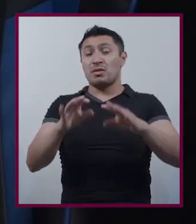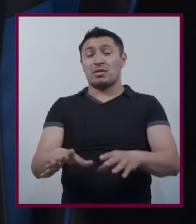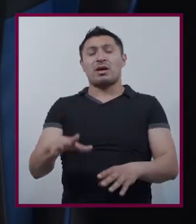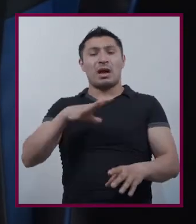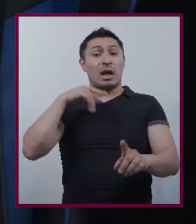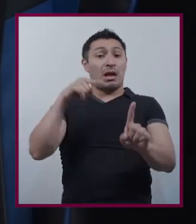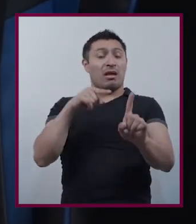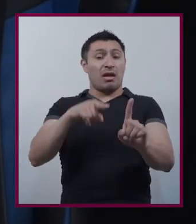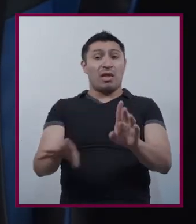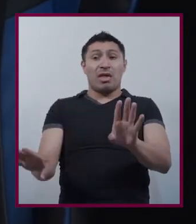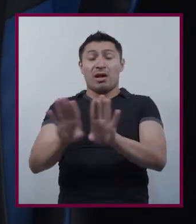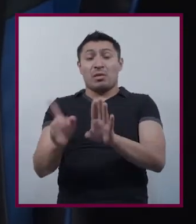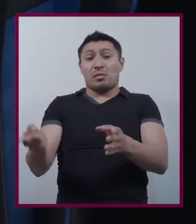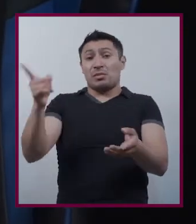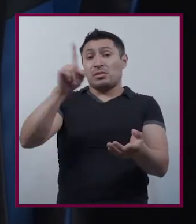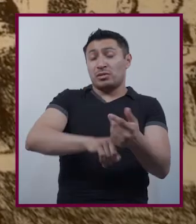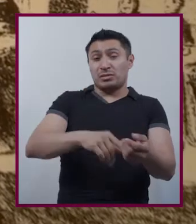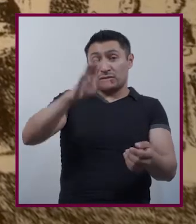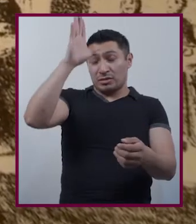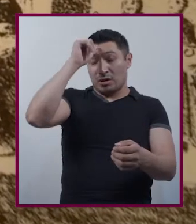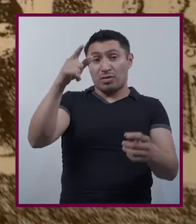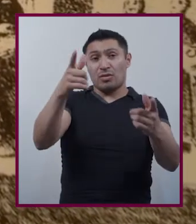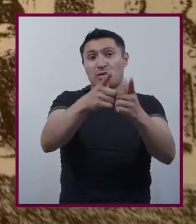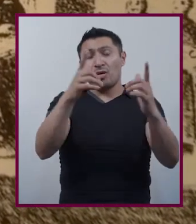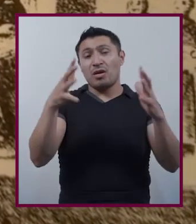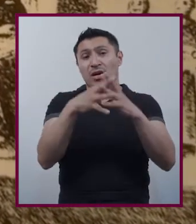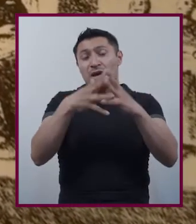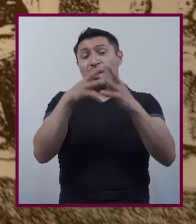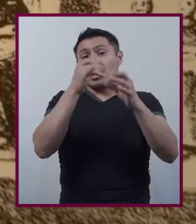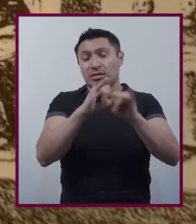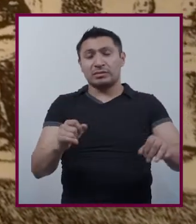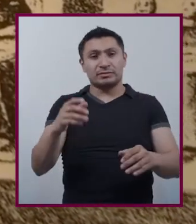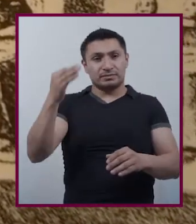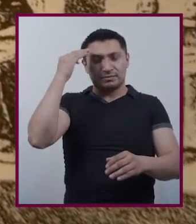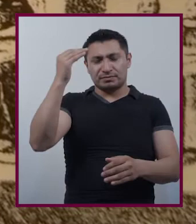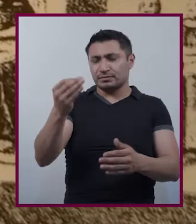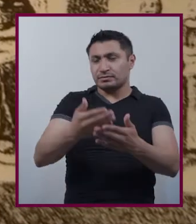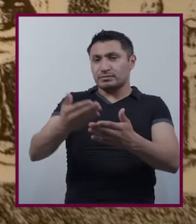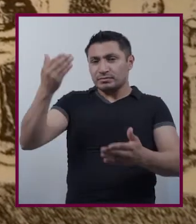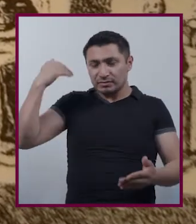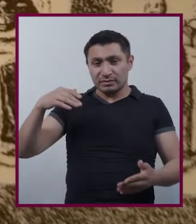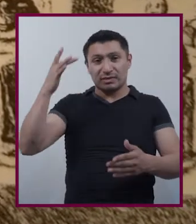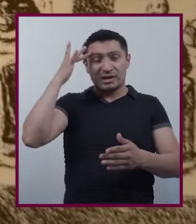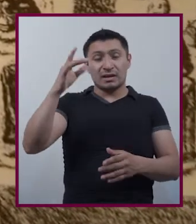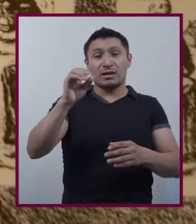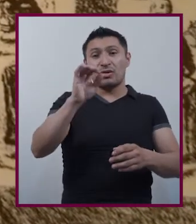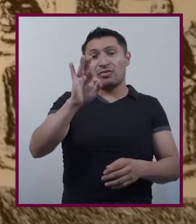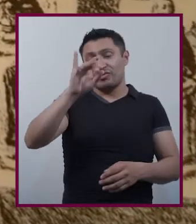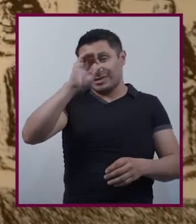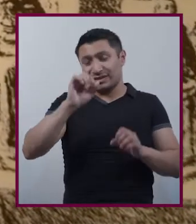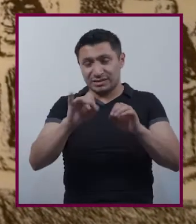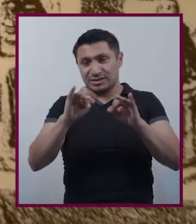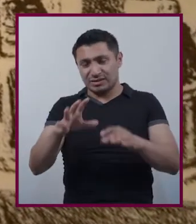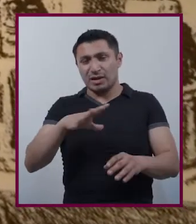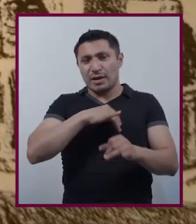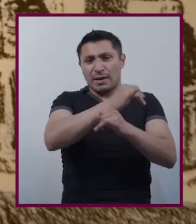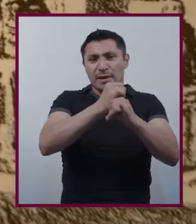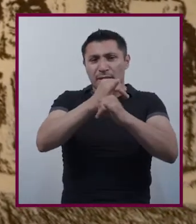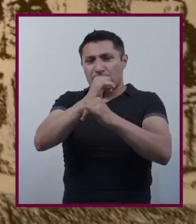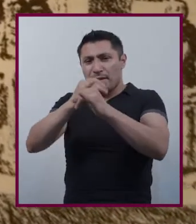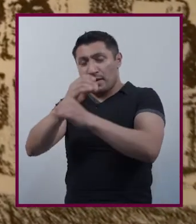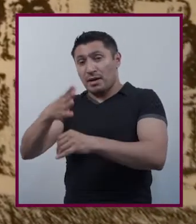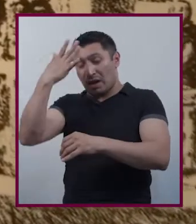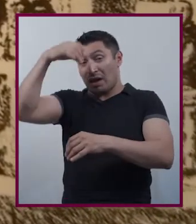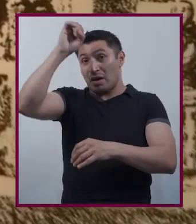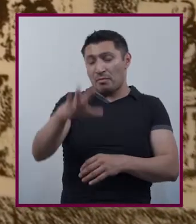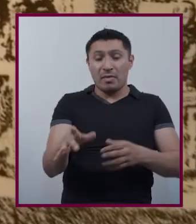de complicidad con la Guerra de Independencia. En la época novohispana, el Santo Oficio se encargaba de investigar el uso de la magia,